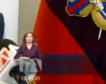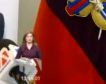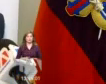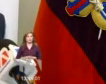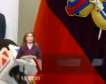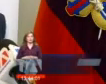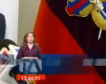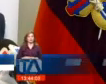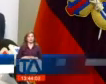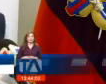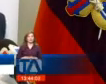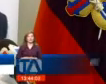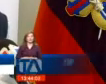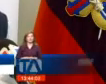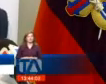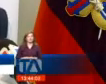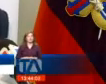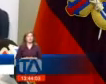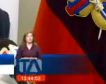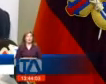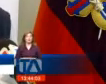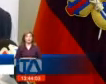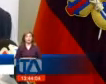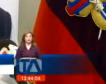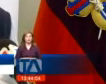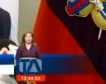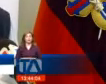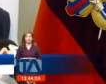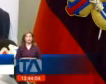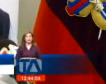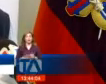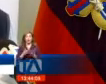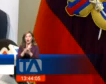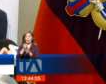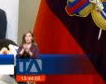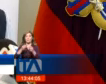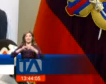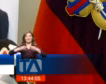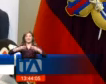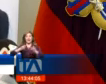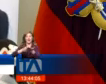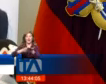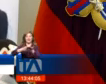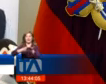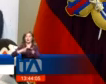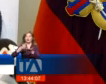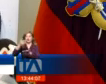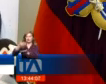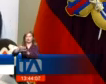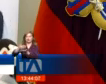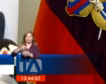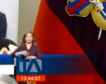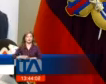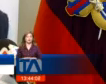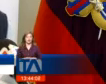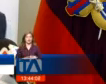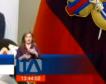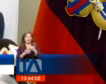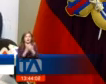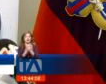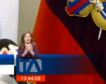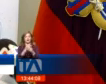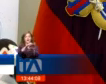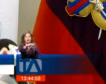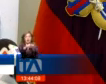medida inmediata de suspender las importaciones de material genético y también suspender las nuevas